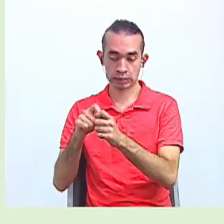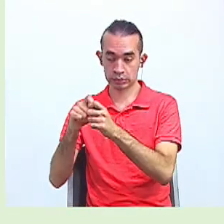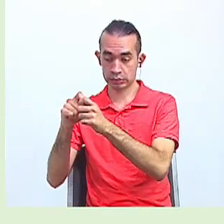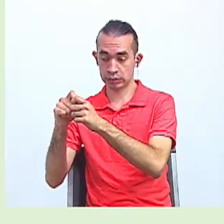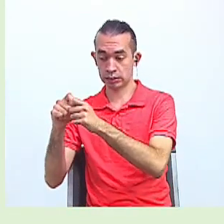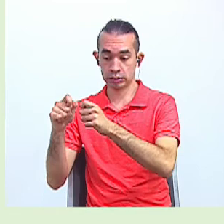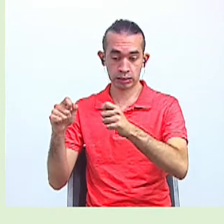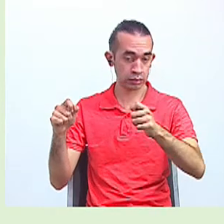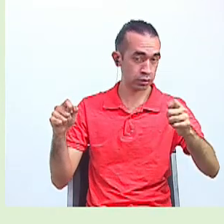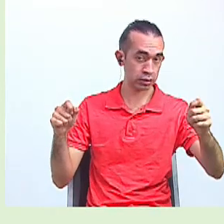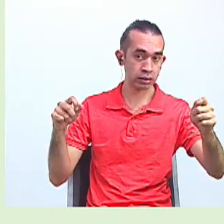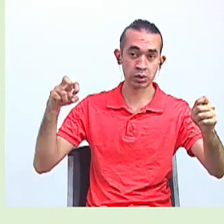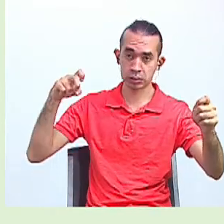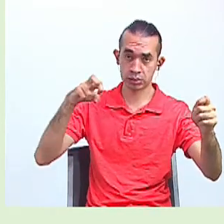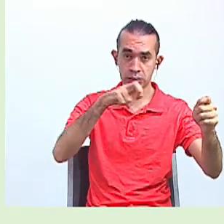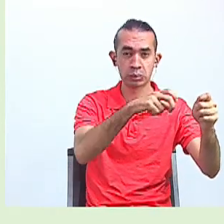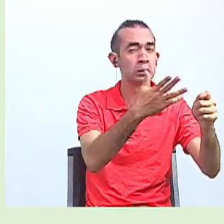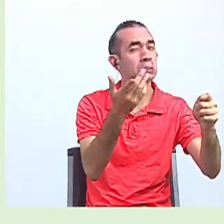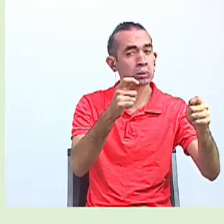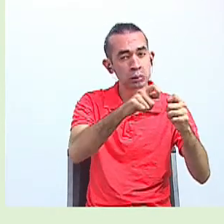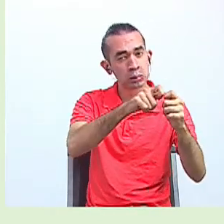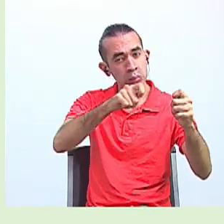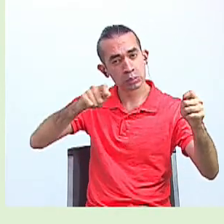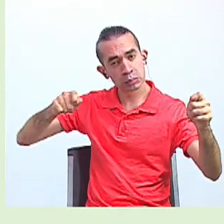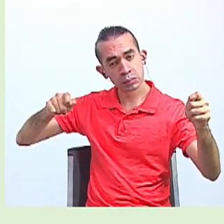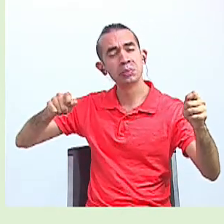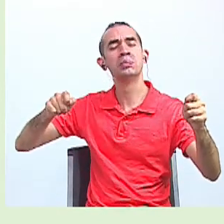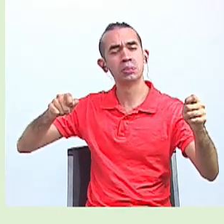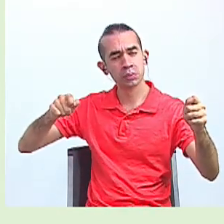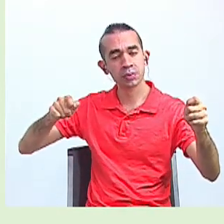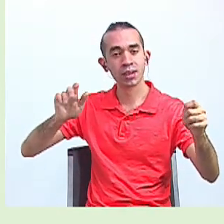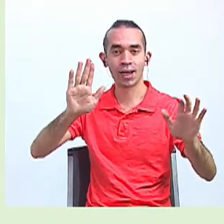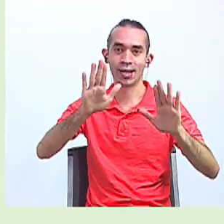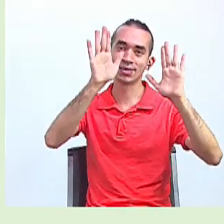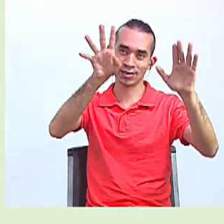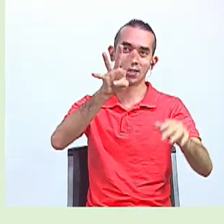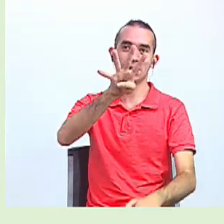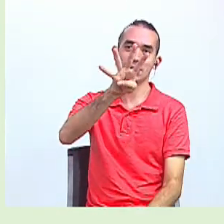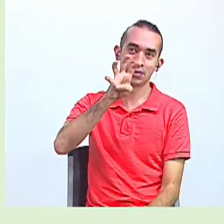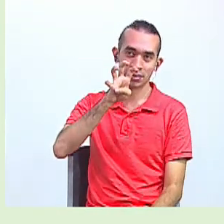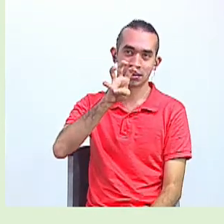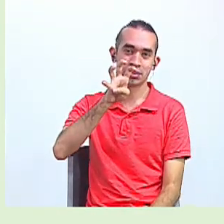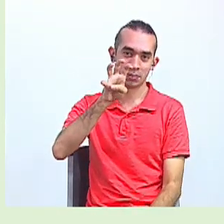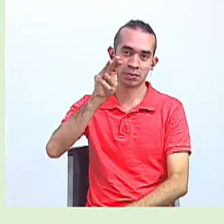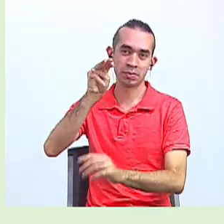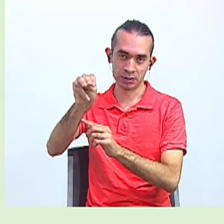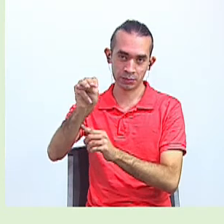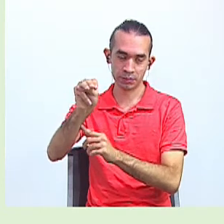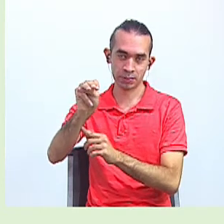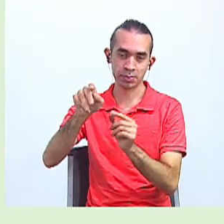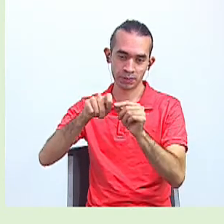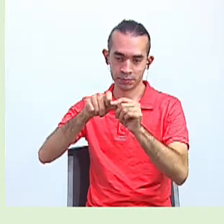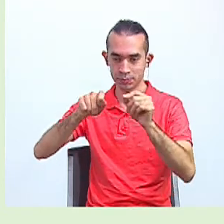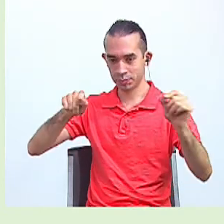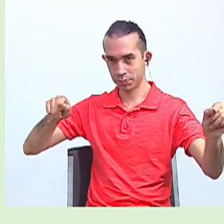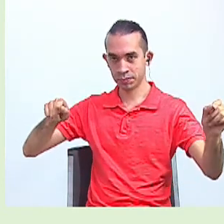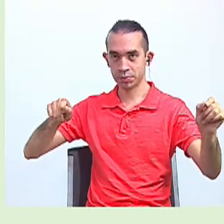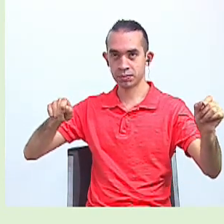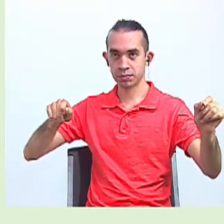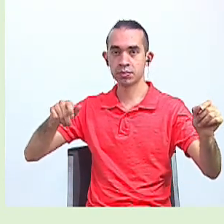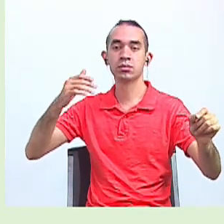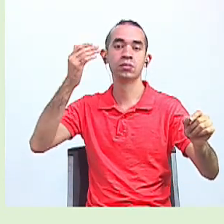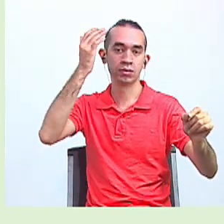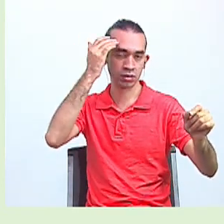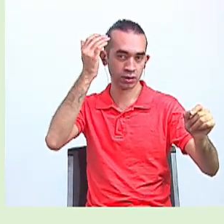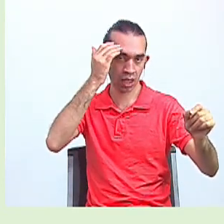recorrida por Amanda? Excelente, 400 metros. Y se refiere, como les